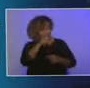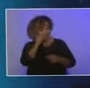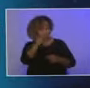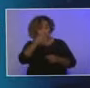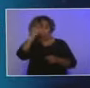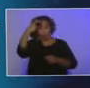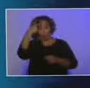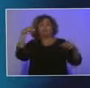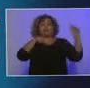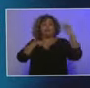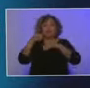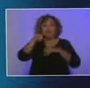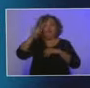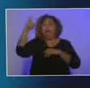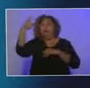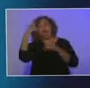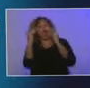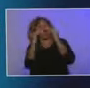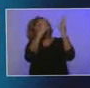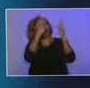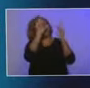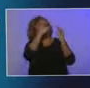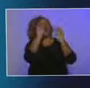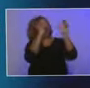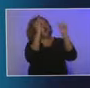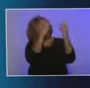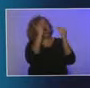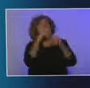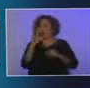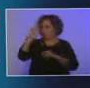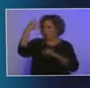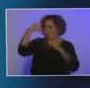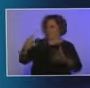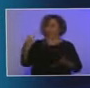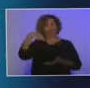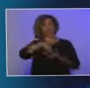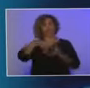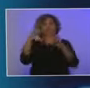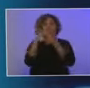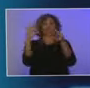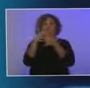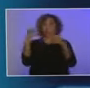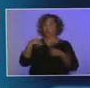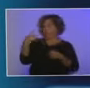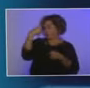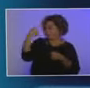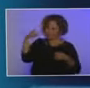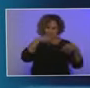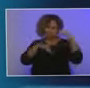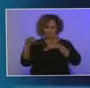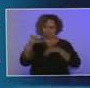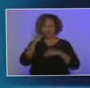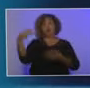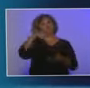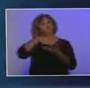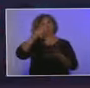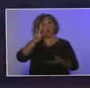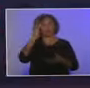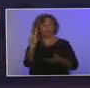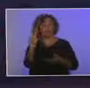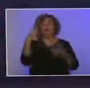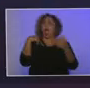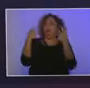gobierno le mienten a la gobernadora, le llevan una información incompleta, porque la gobernadora no se va a parar ahí a mentir, digo, pienso yo, no se va a parar ahí a decir que tengo